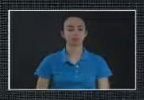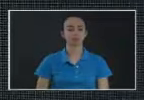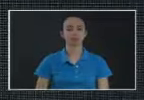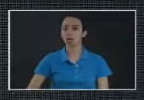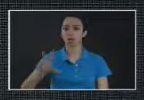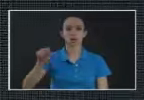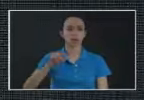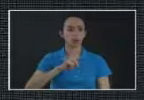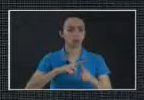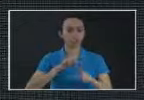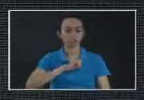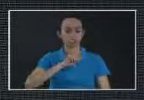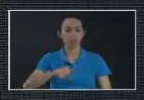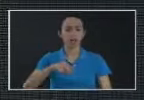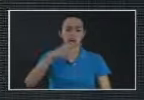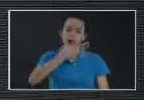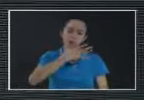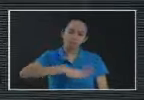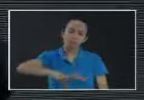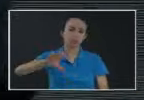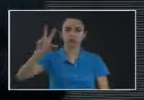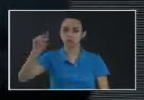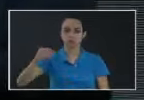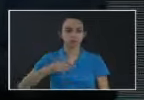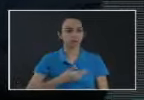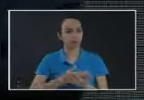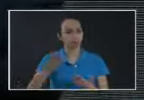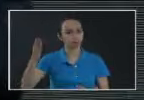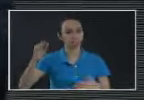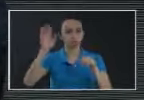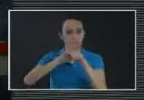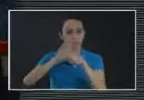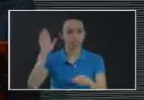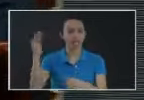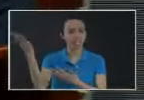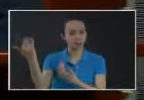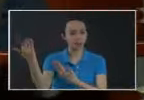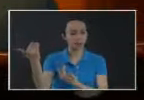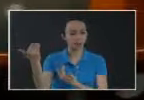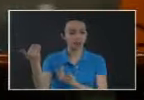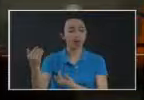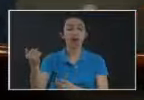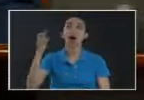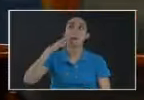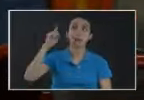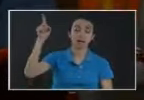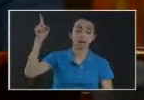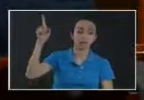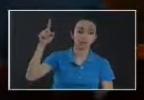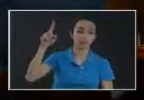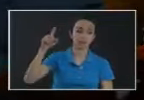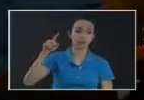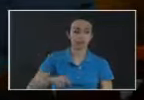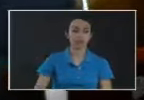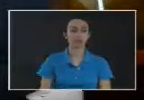Y no por estar amargados, nosotros no vamos a cumplir ese llamamiento. A papá, dicen unos,